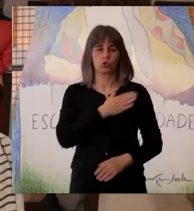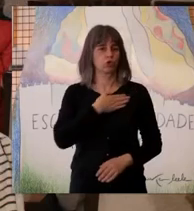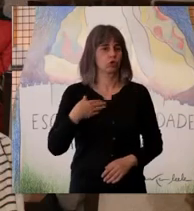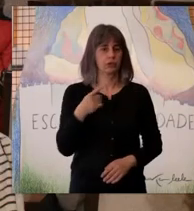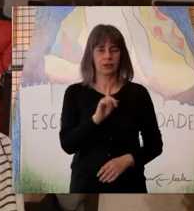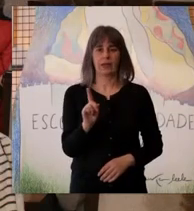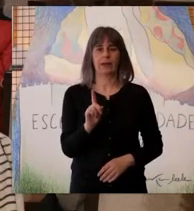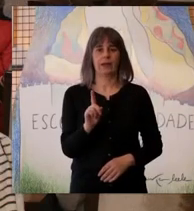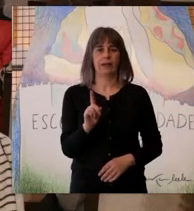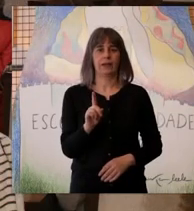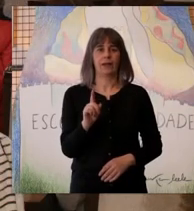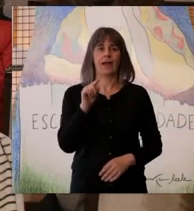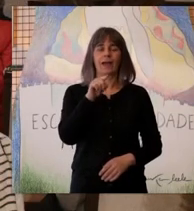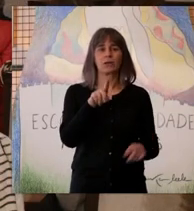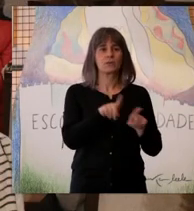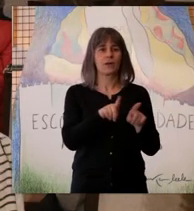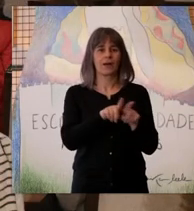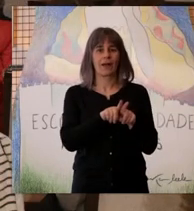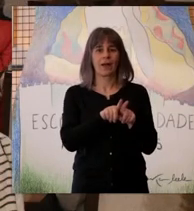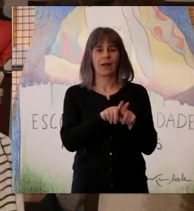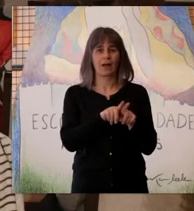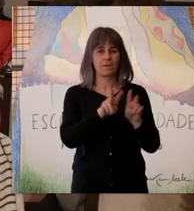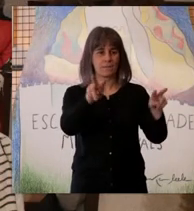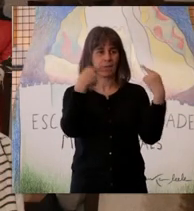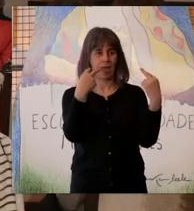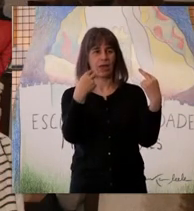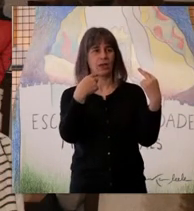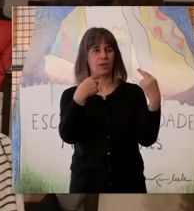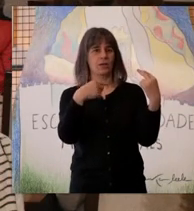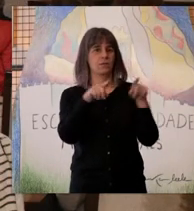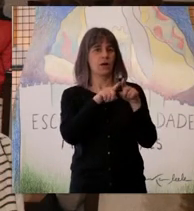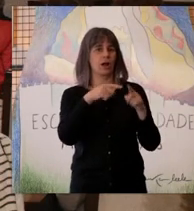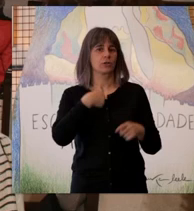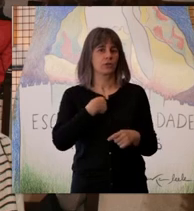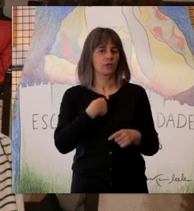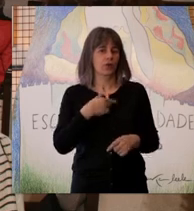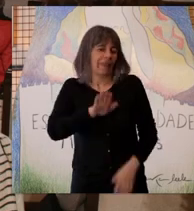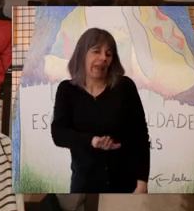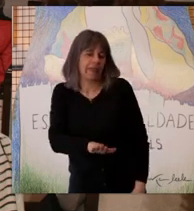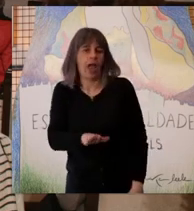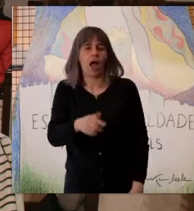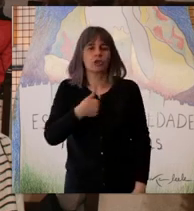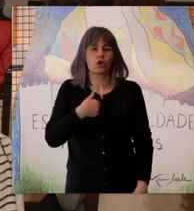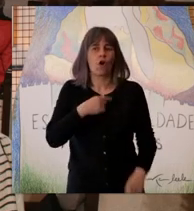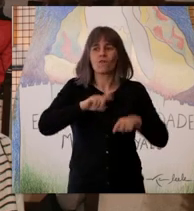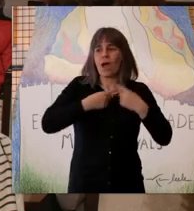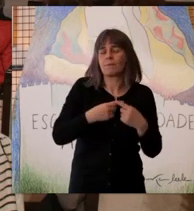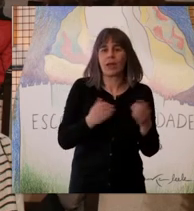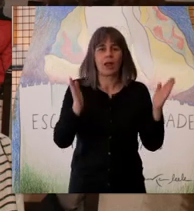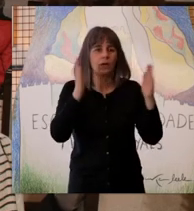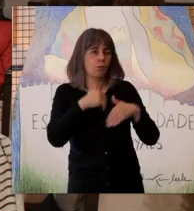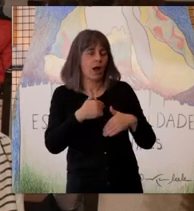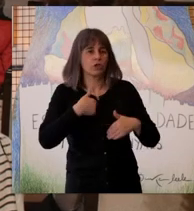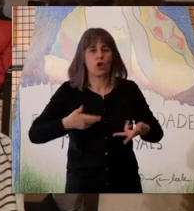infantilización que hacen de ti Porque sigues teniendo una vida libre de cargas familiares te provoca problemas a la hora de